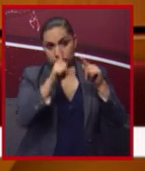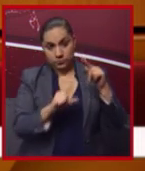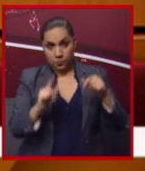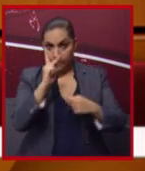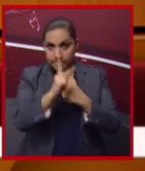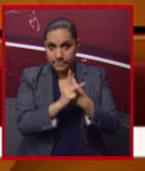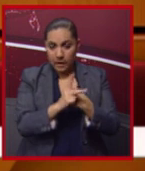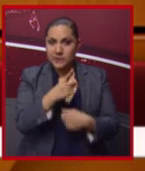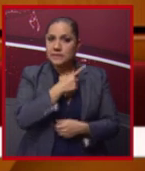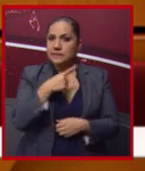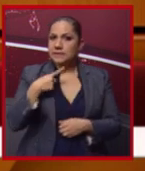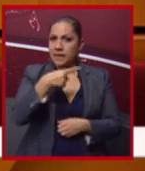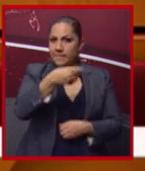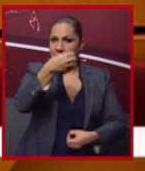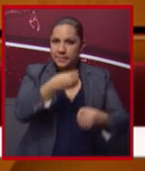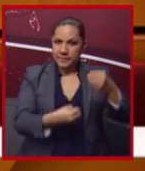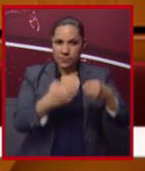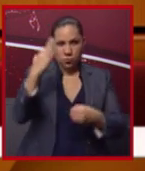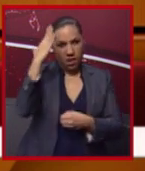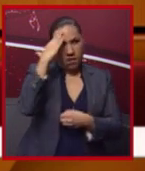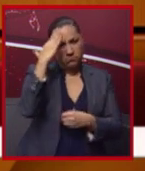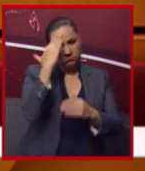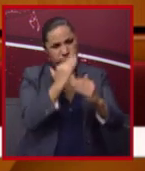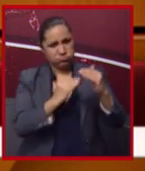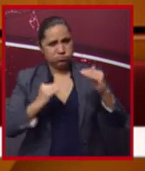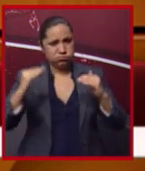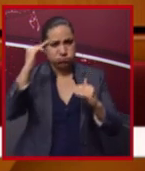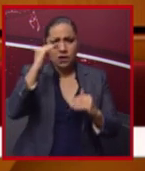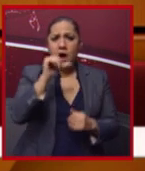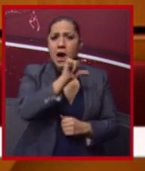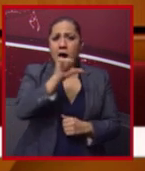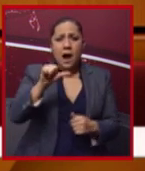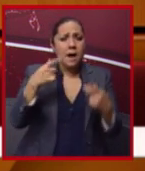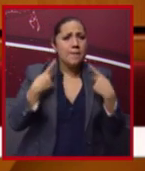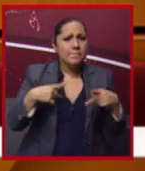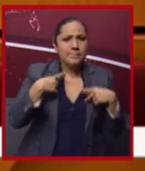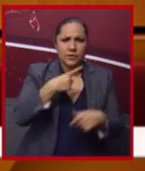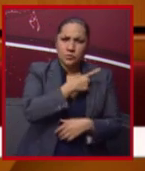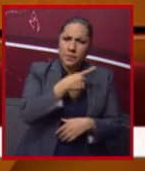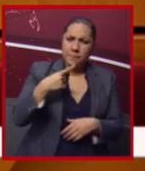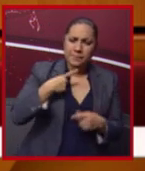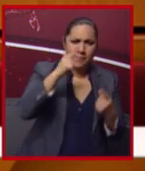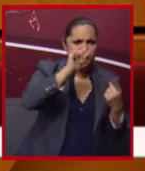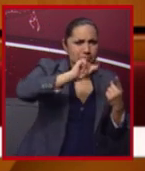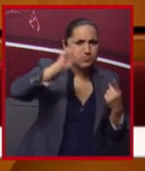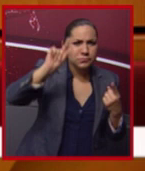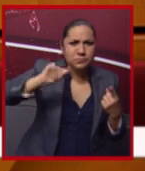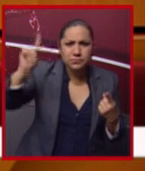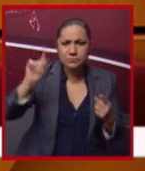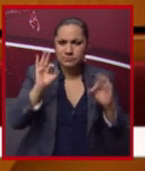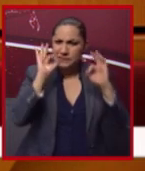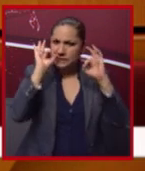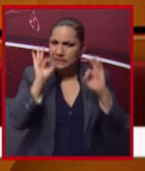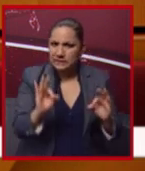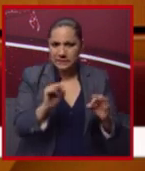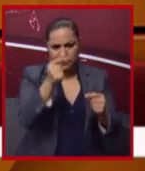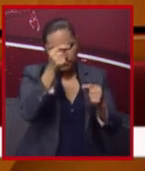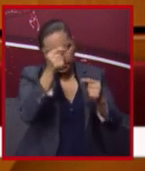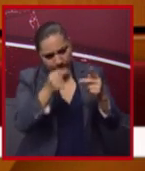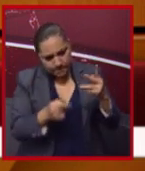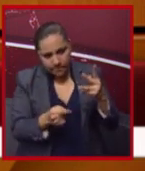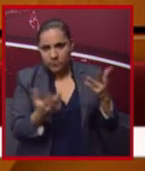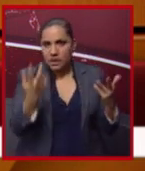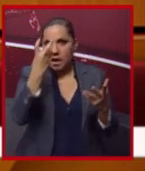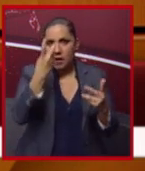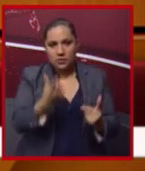encuentre integrado por personas que reúnan los mejores perfiles para tan alta encomienda, ya que nuestro país no solo